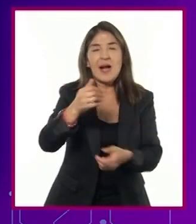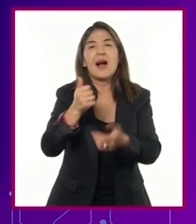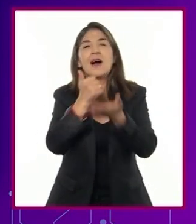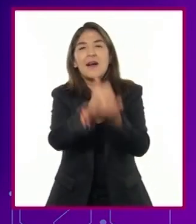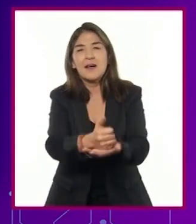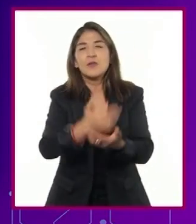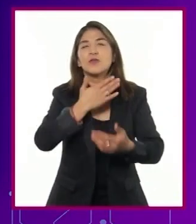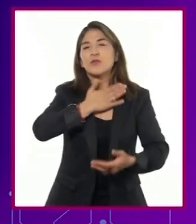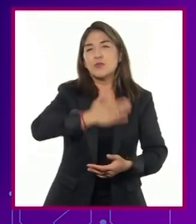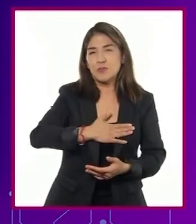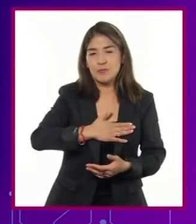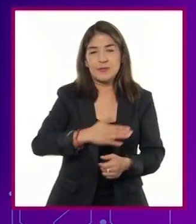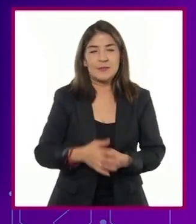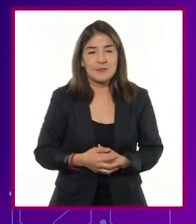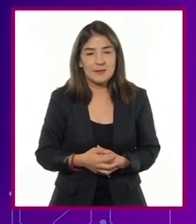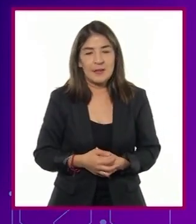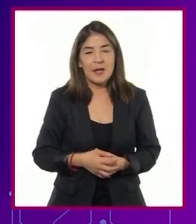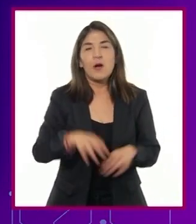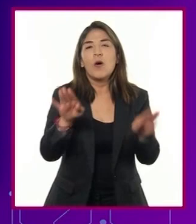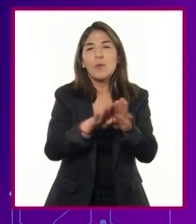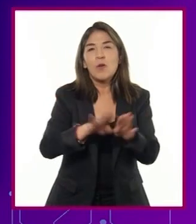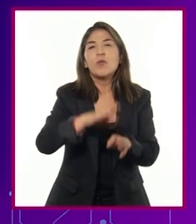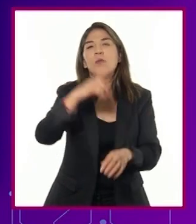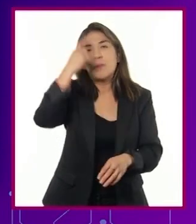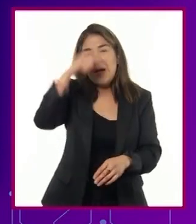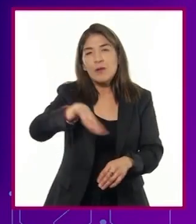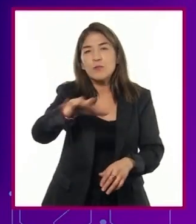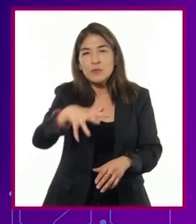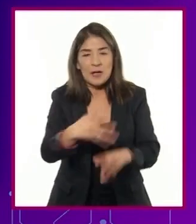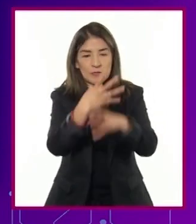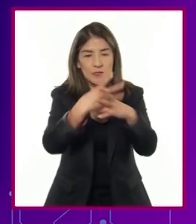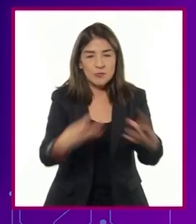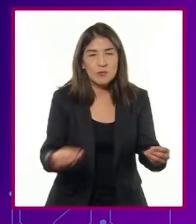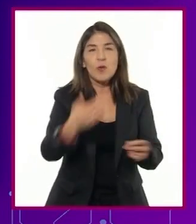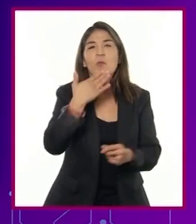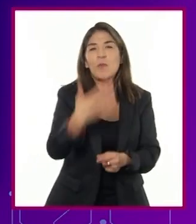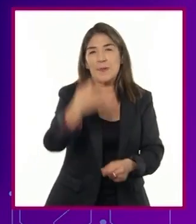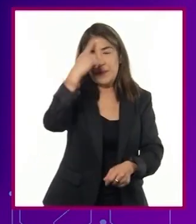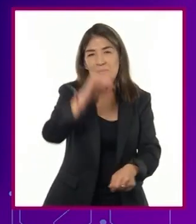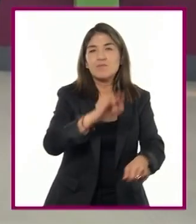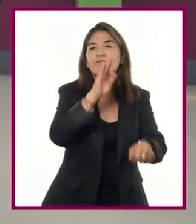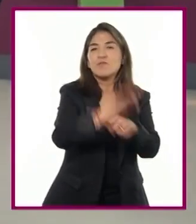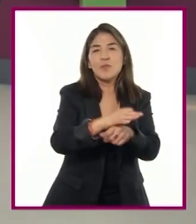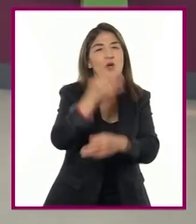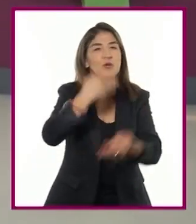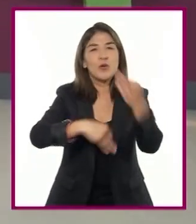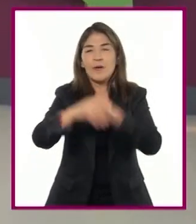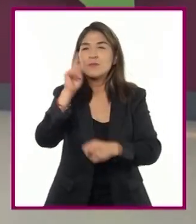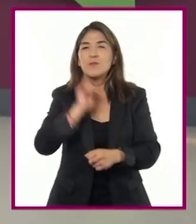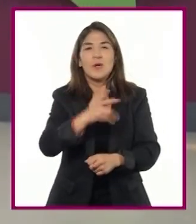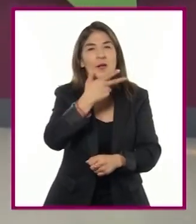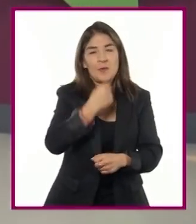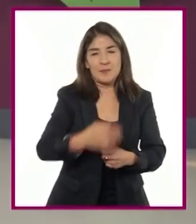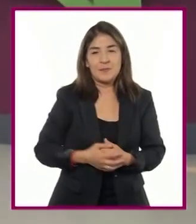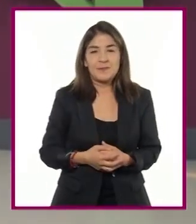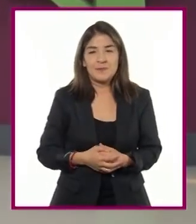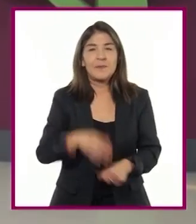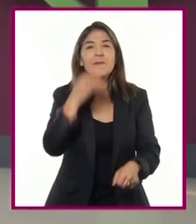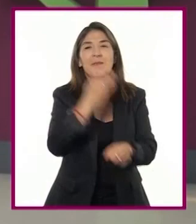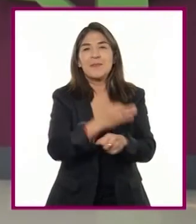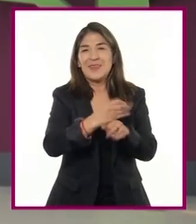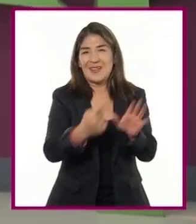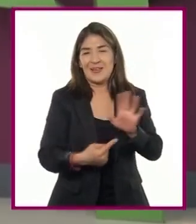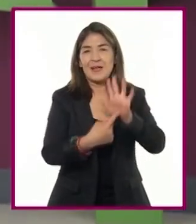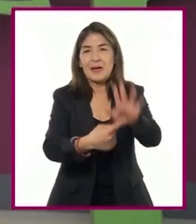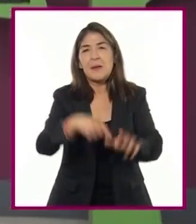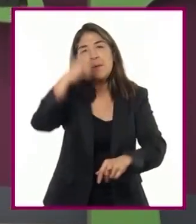justicia. Buscar soluciones creativas que favorezcan a todas y todos. Como se muestra, la práctica